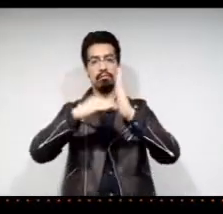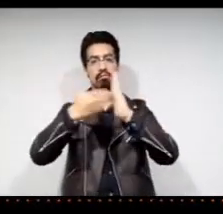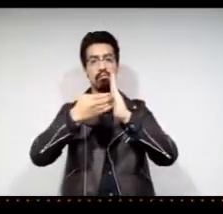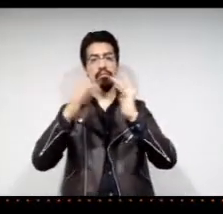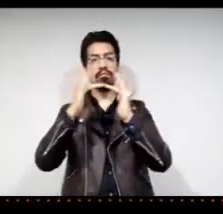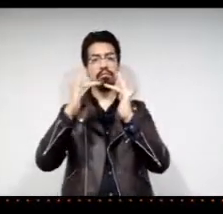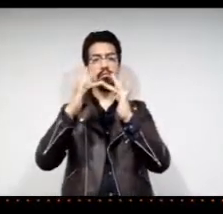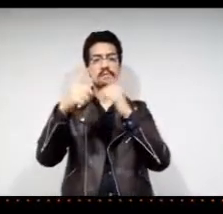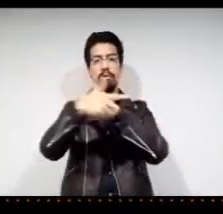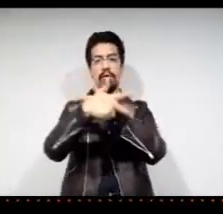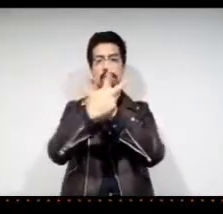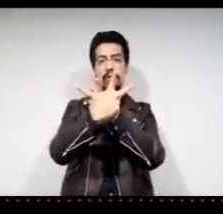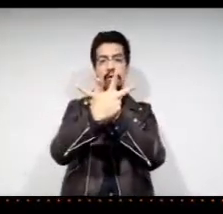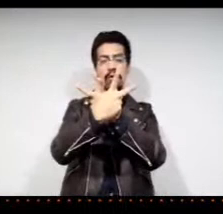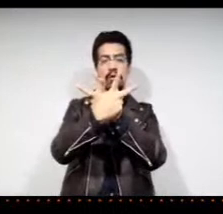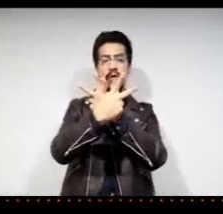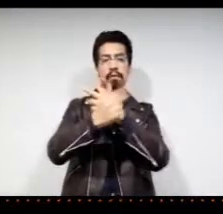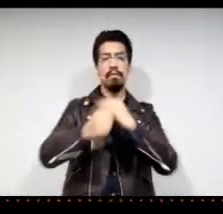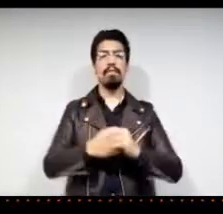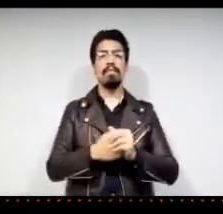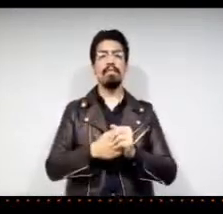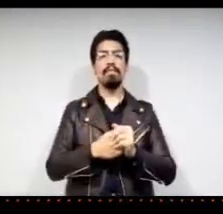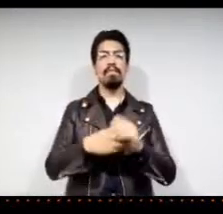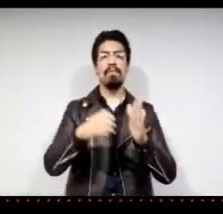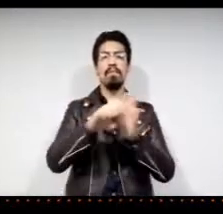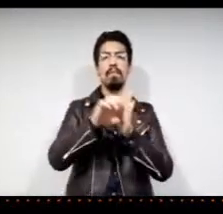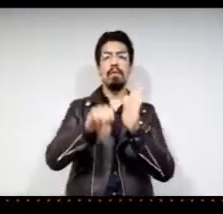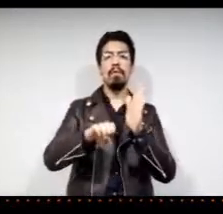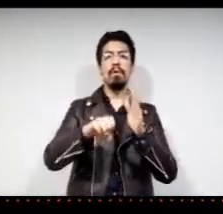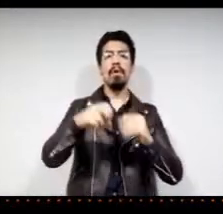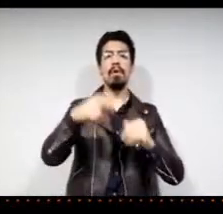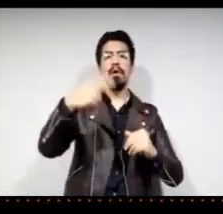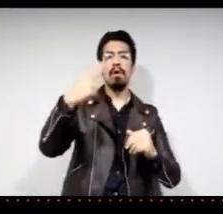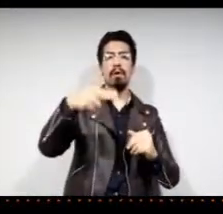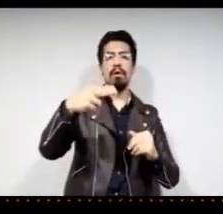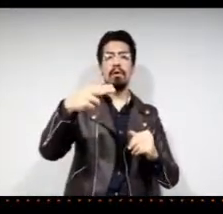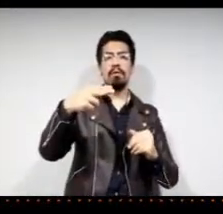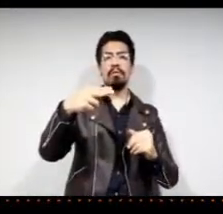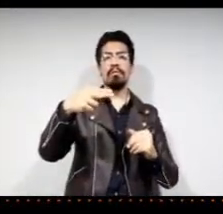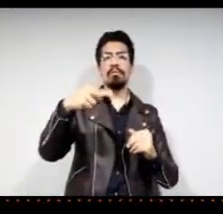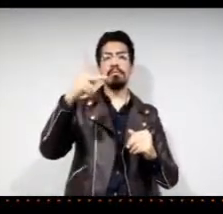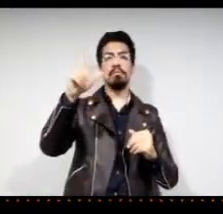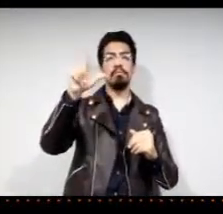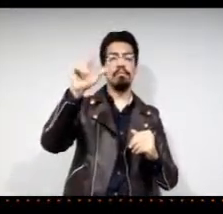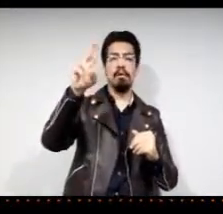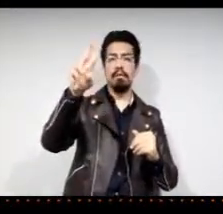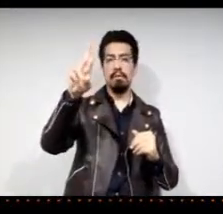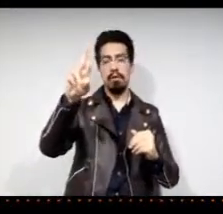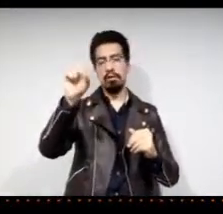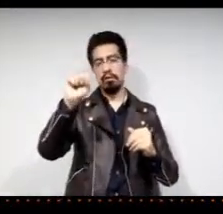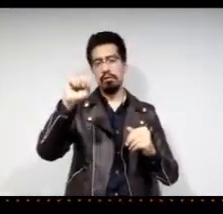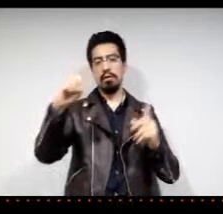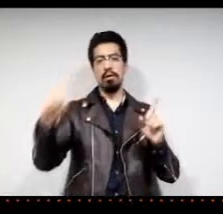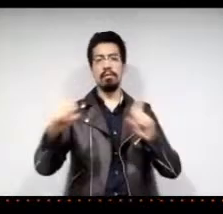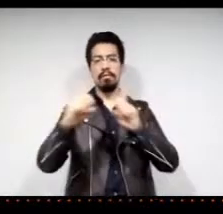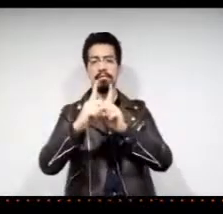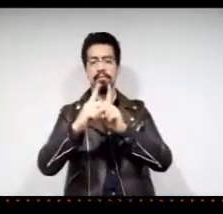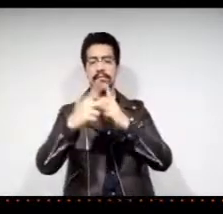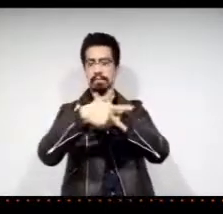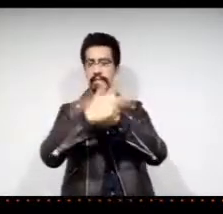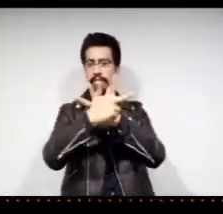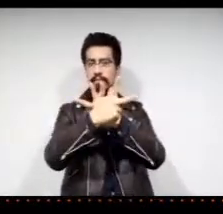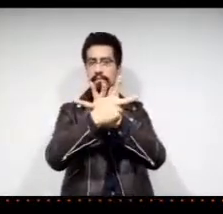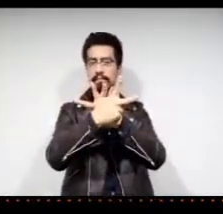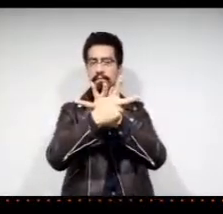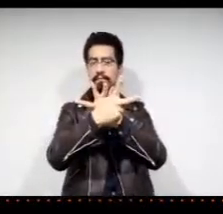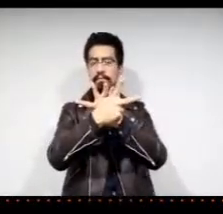híbrido. Ese modelo lo llamamos High Flex Plus, que es híbrido, es flexible porque la parte híbrida se puede volver